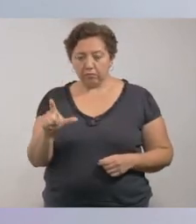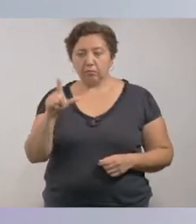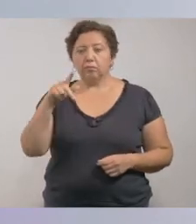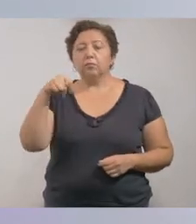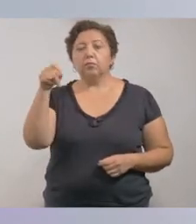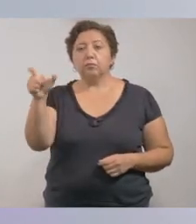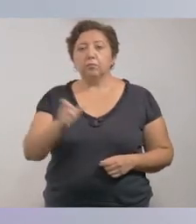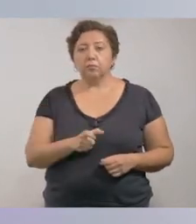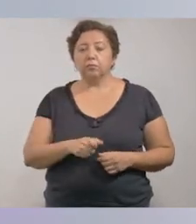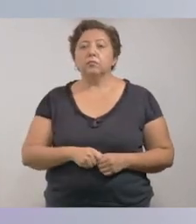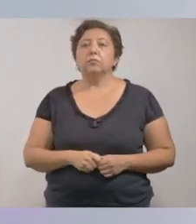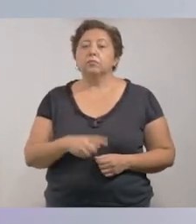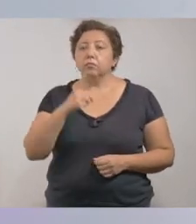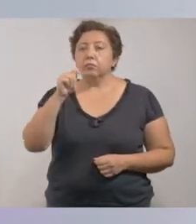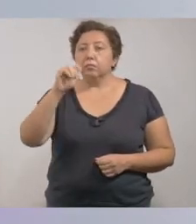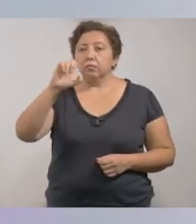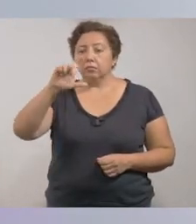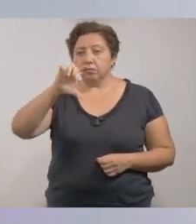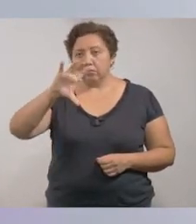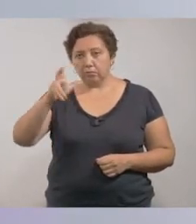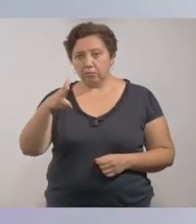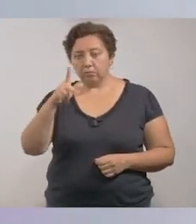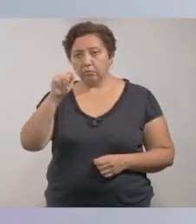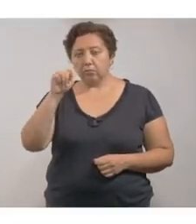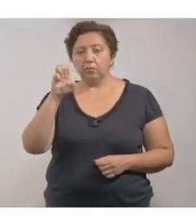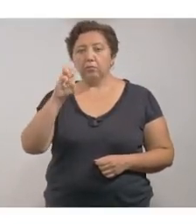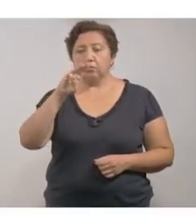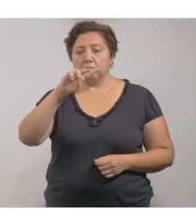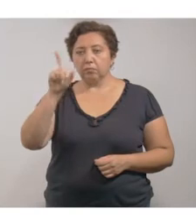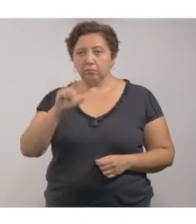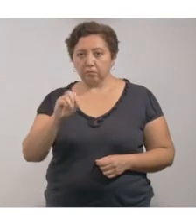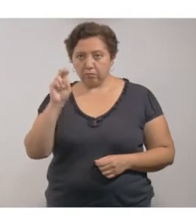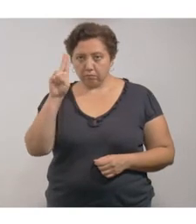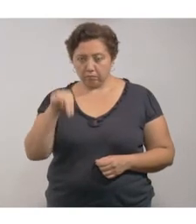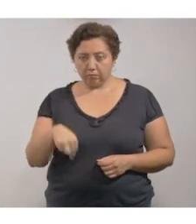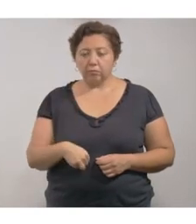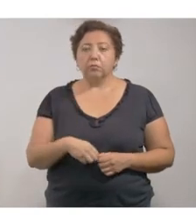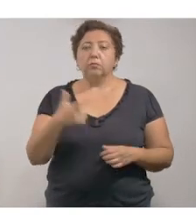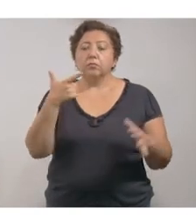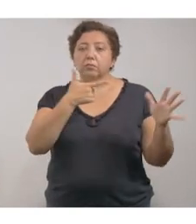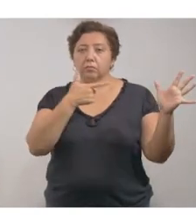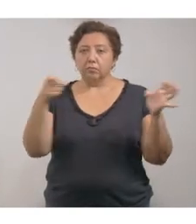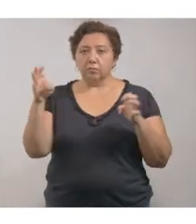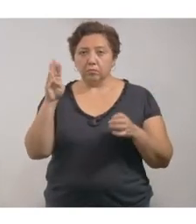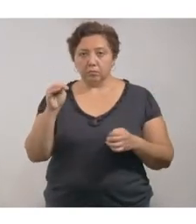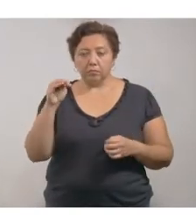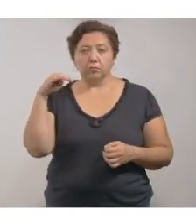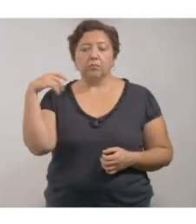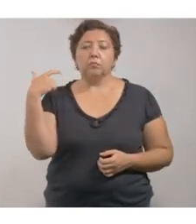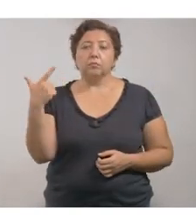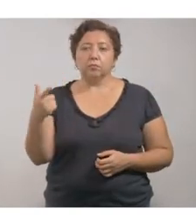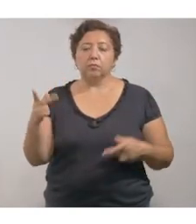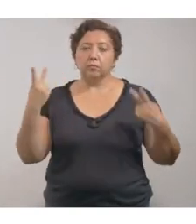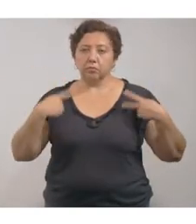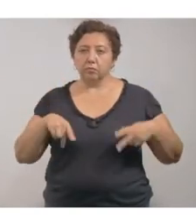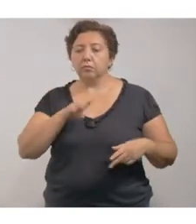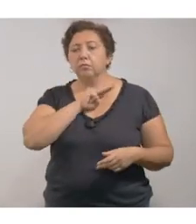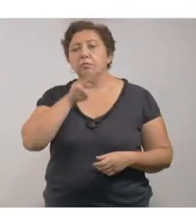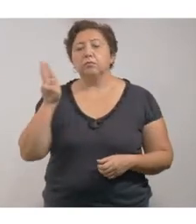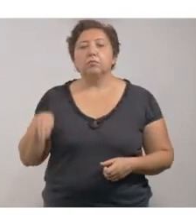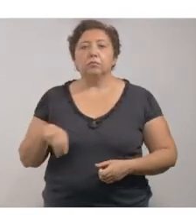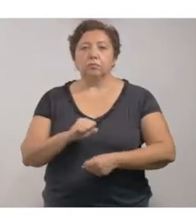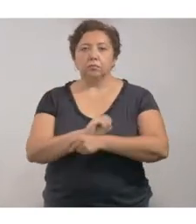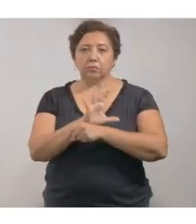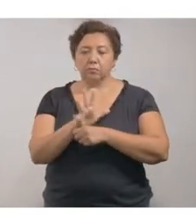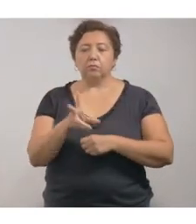en Tecash, uno en Telchac Puerto y uno en Temozón. En total, son 797 las personas fallecidas a causa del